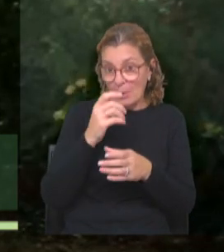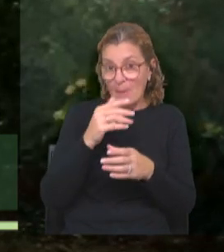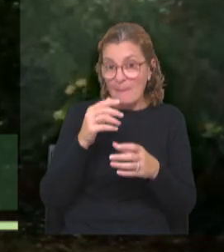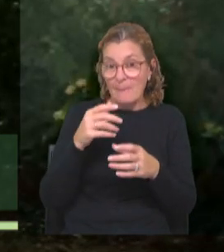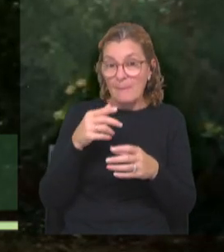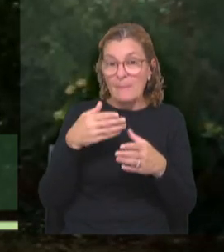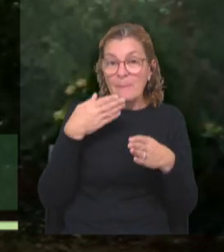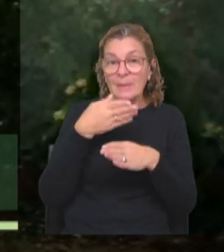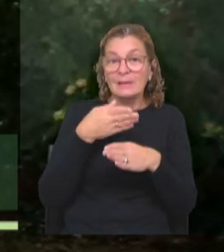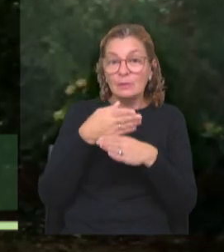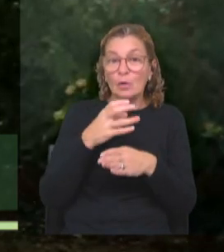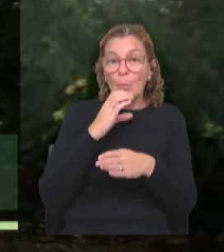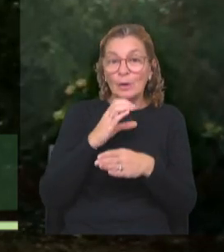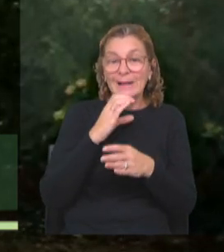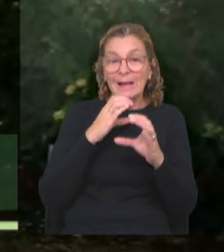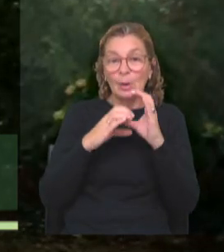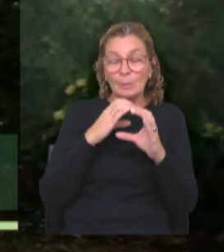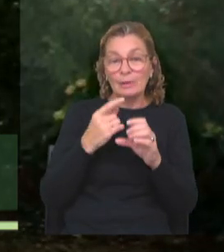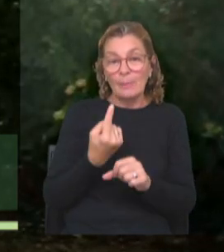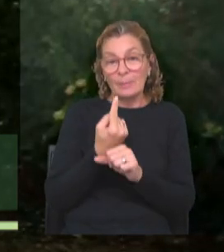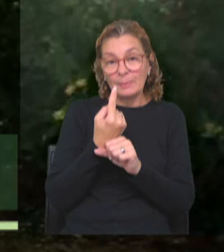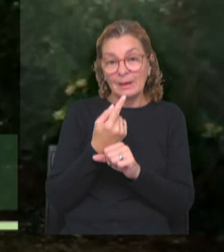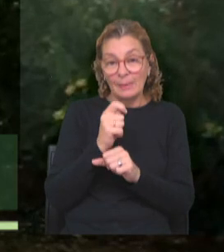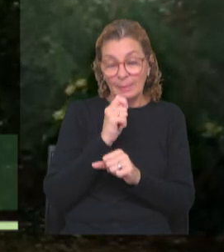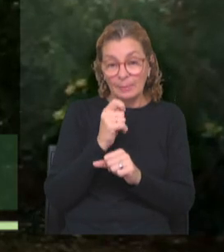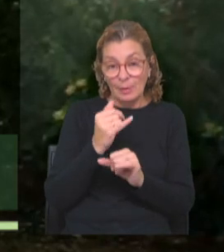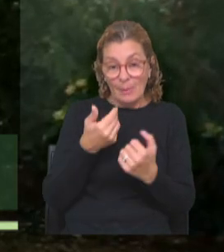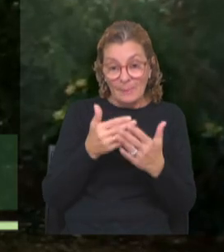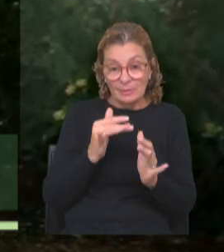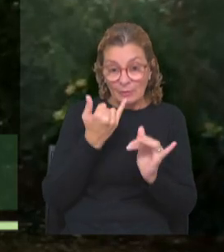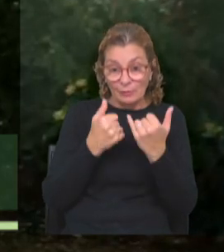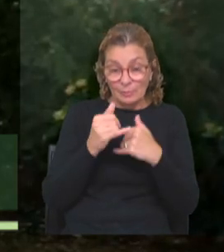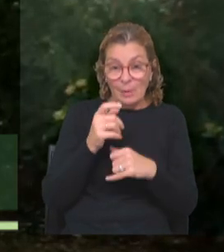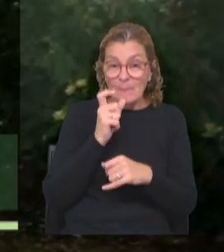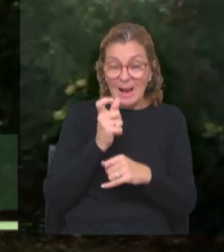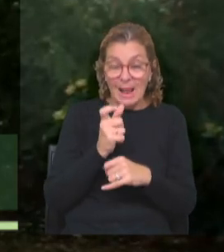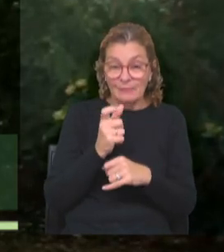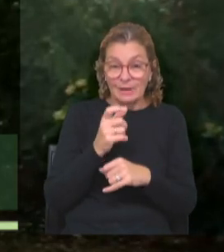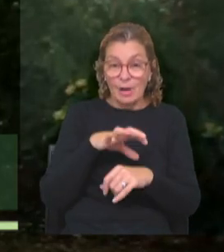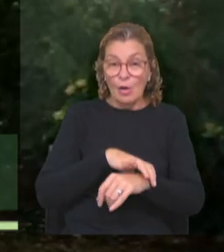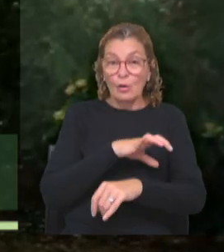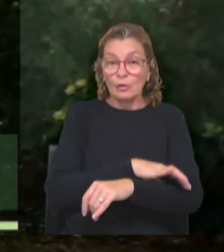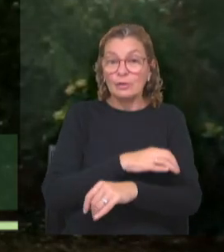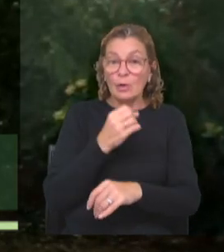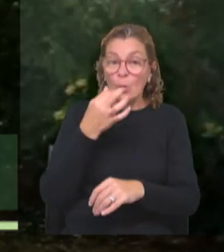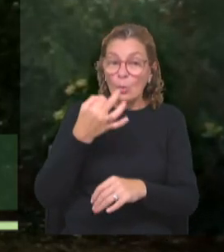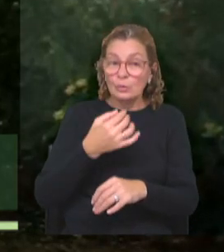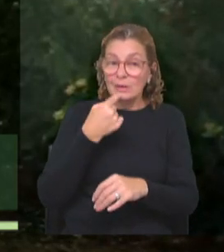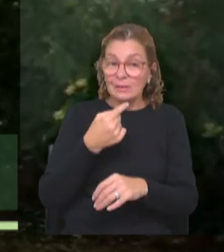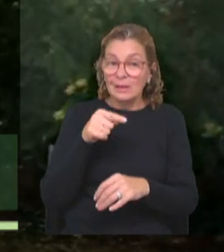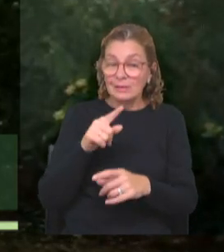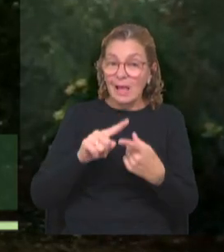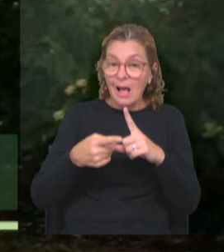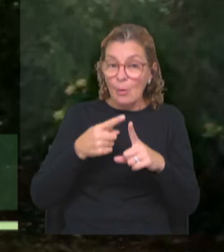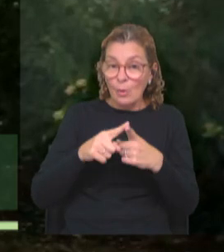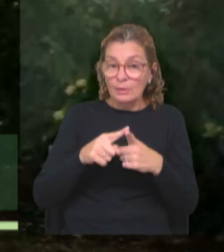allí. Ustedes pudieron ver en la primera salida que hice al inicio del informativo palabras de Yamandú Orsi que justamente hacían referencia a este